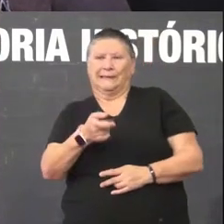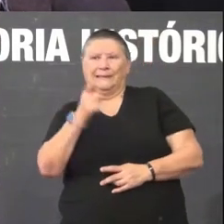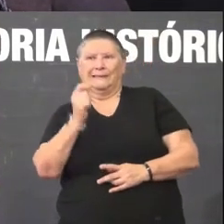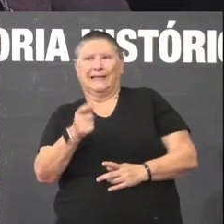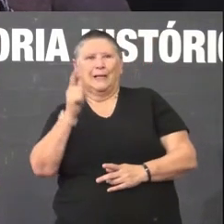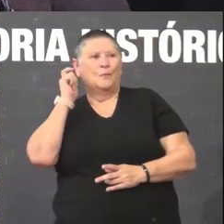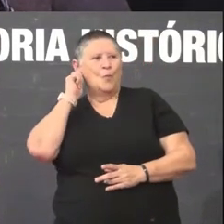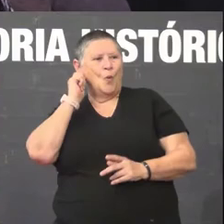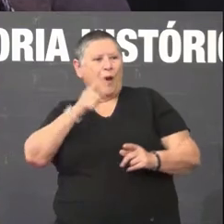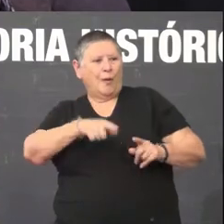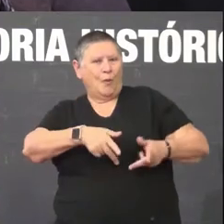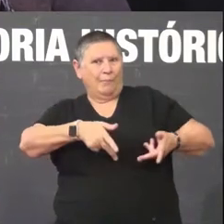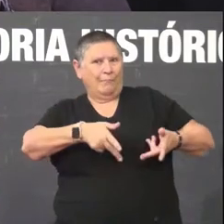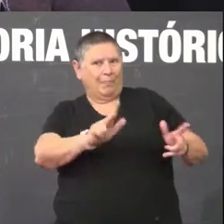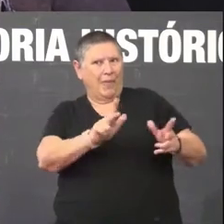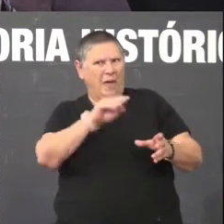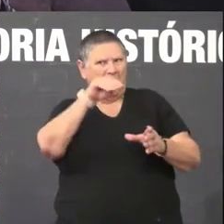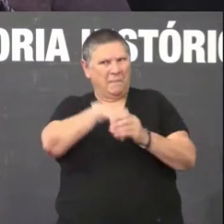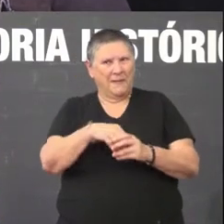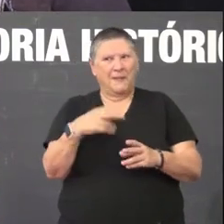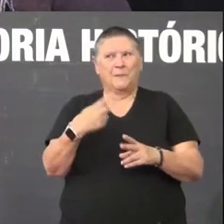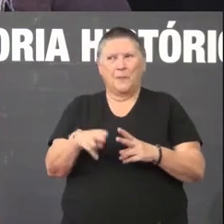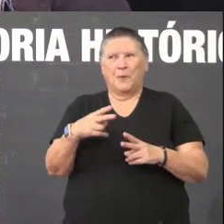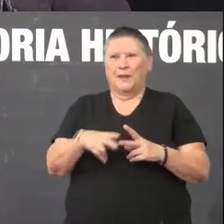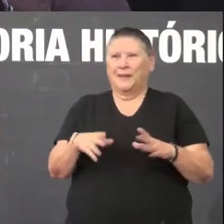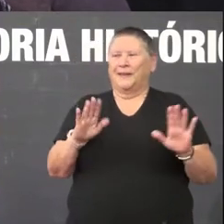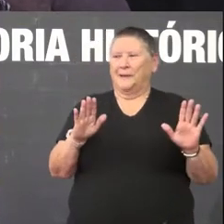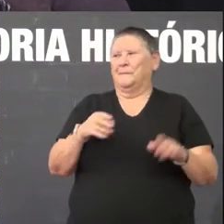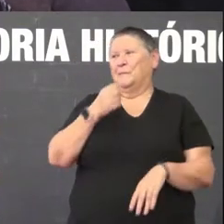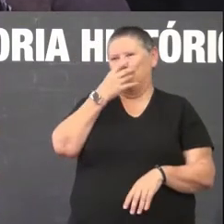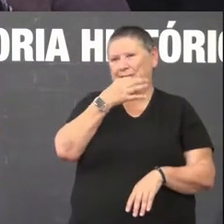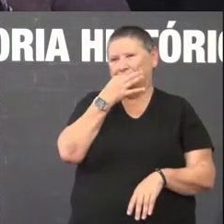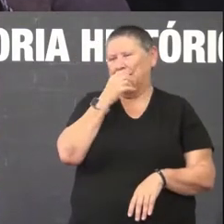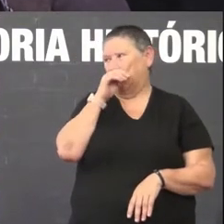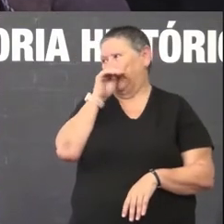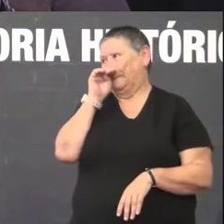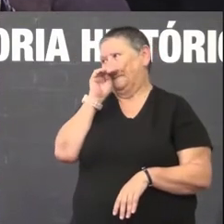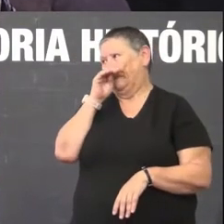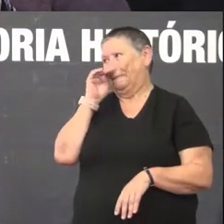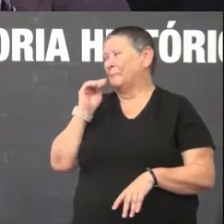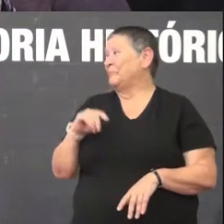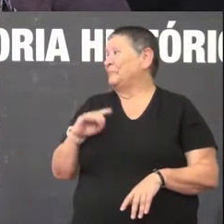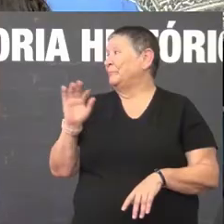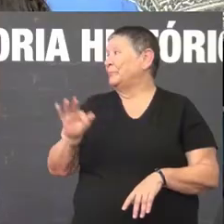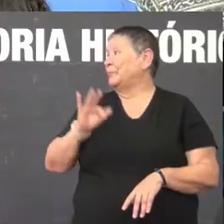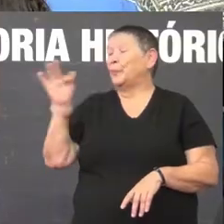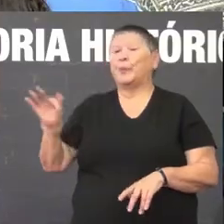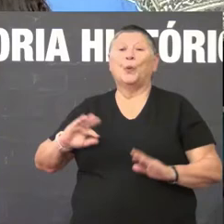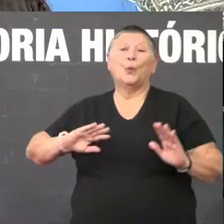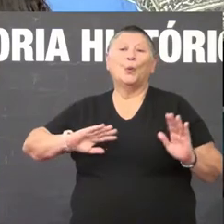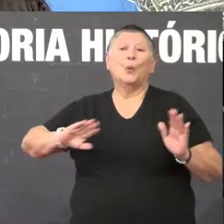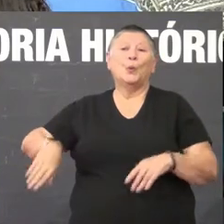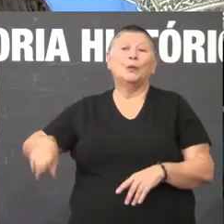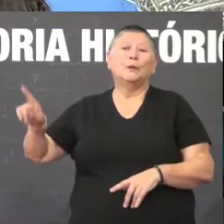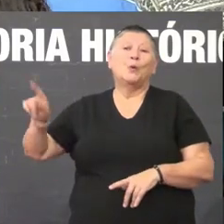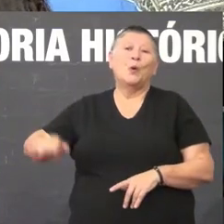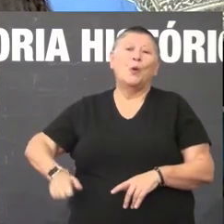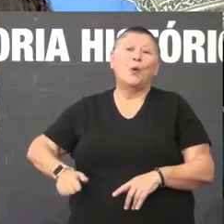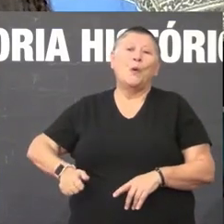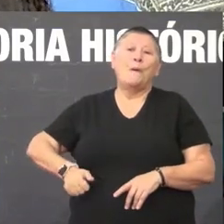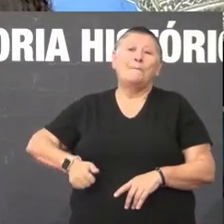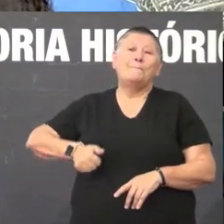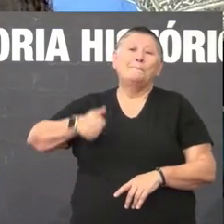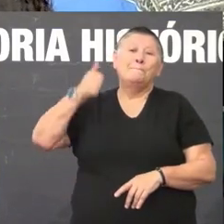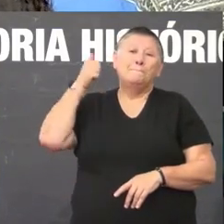vos deixaran entrar en política, non, Pilar? Bueno, boas tardes. Bueno, boa tarde. E, por último, o máis afastado de